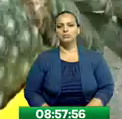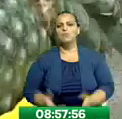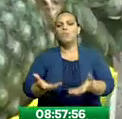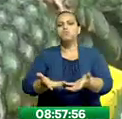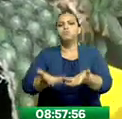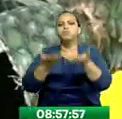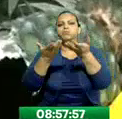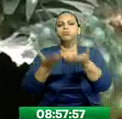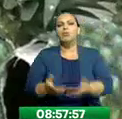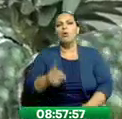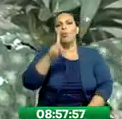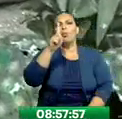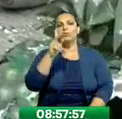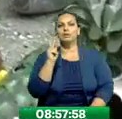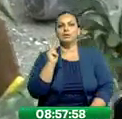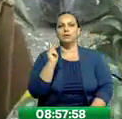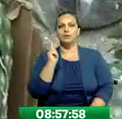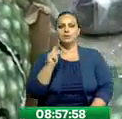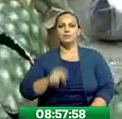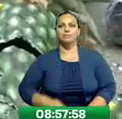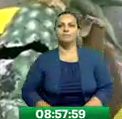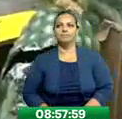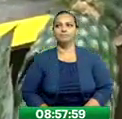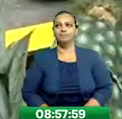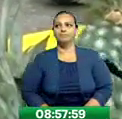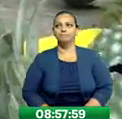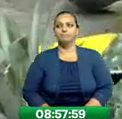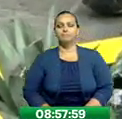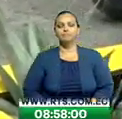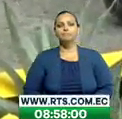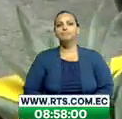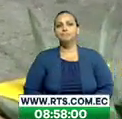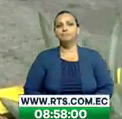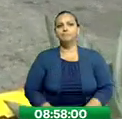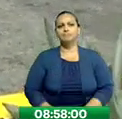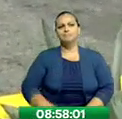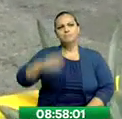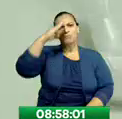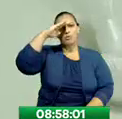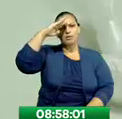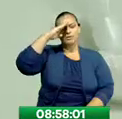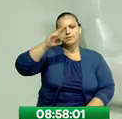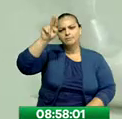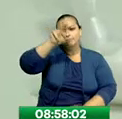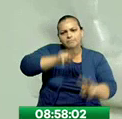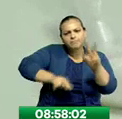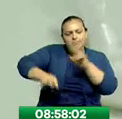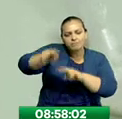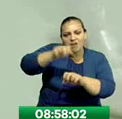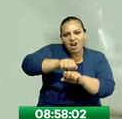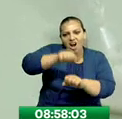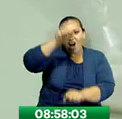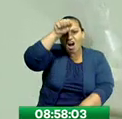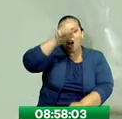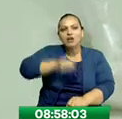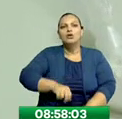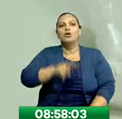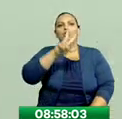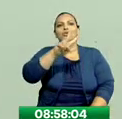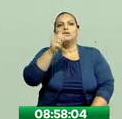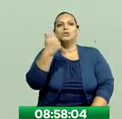droga. Pero fueron tres los operativos antinarcóticos que permitieron decomisar 210 kilos